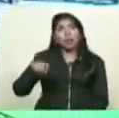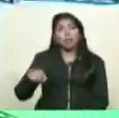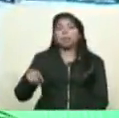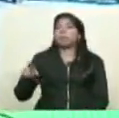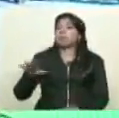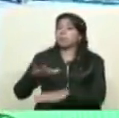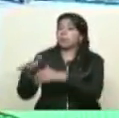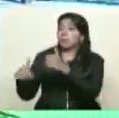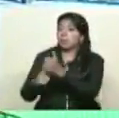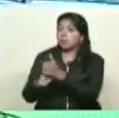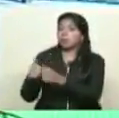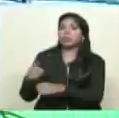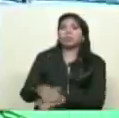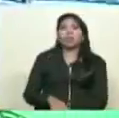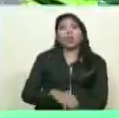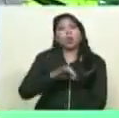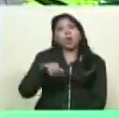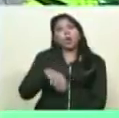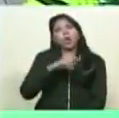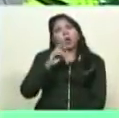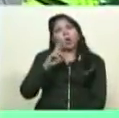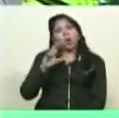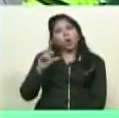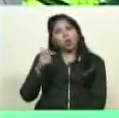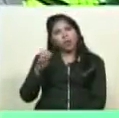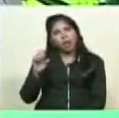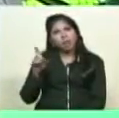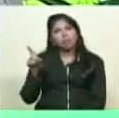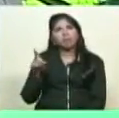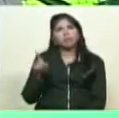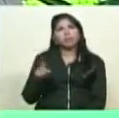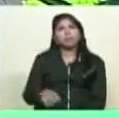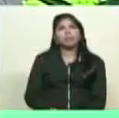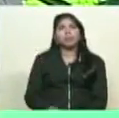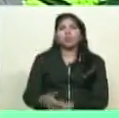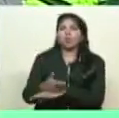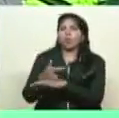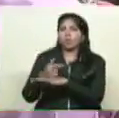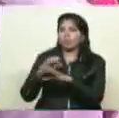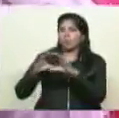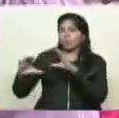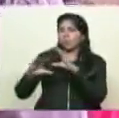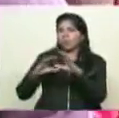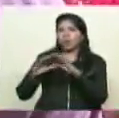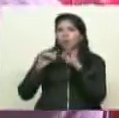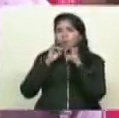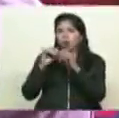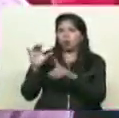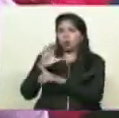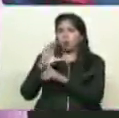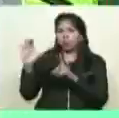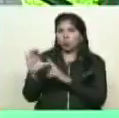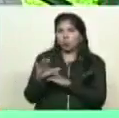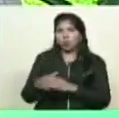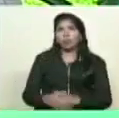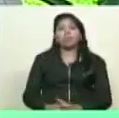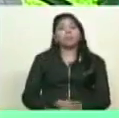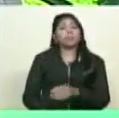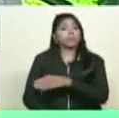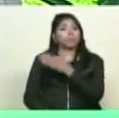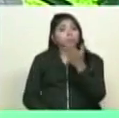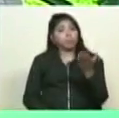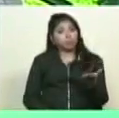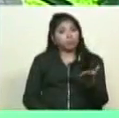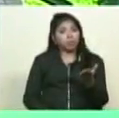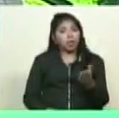de gobierno, Jorge Rodríguez, nuevo vicepresidente de gobierno, comunicación, cultura, Ricardo Menéndez,